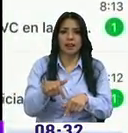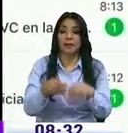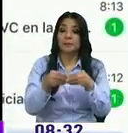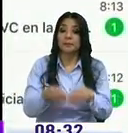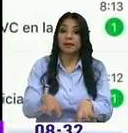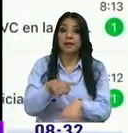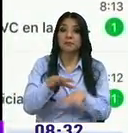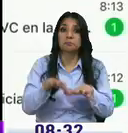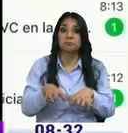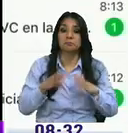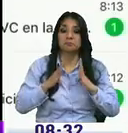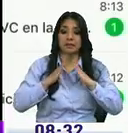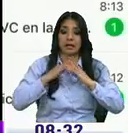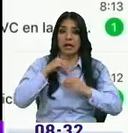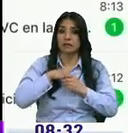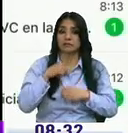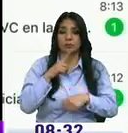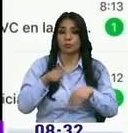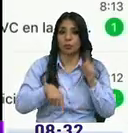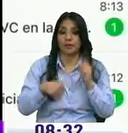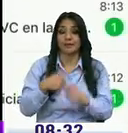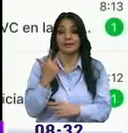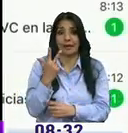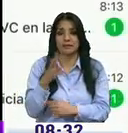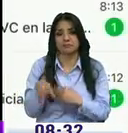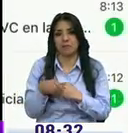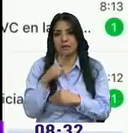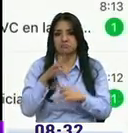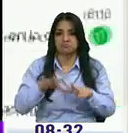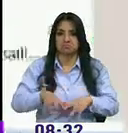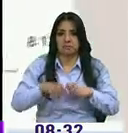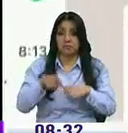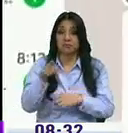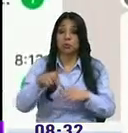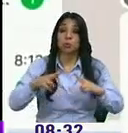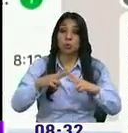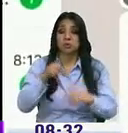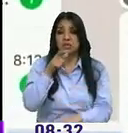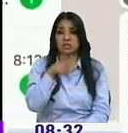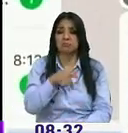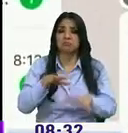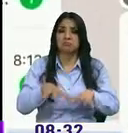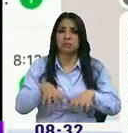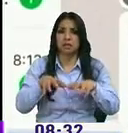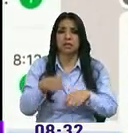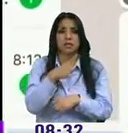extraviada, está en mi casa, yo no puedo tenerla, tengo tres más, ¿no? Si usted conoce quién es este peludo,